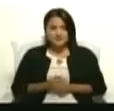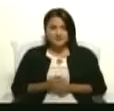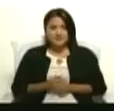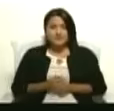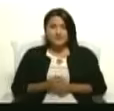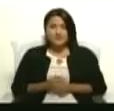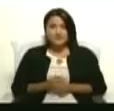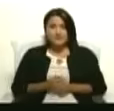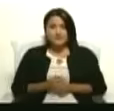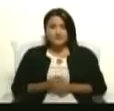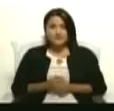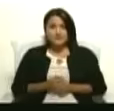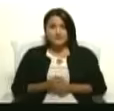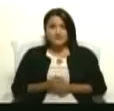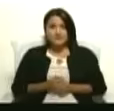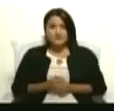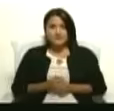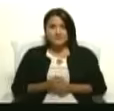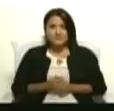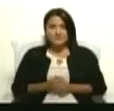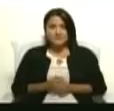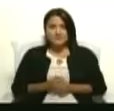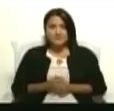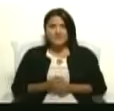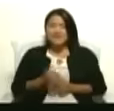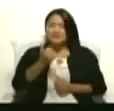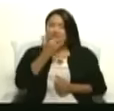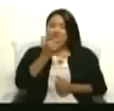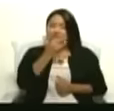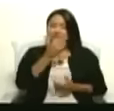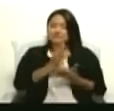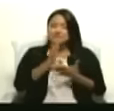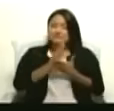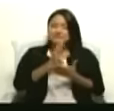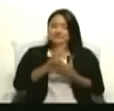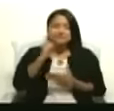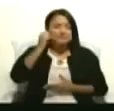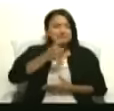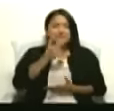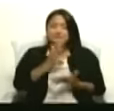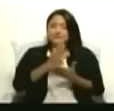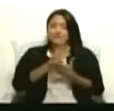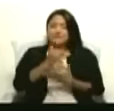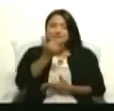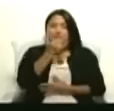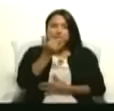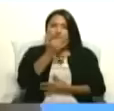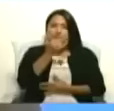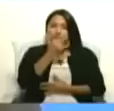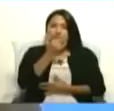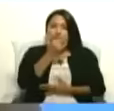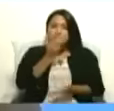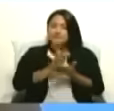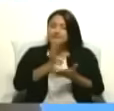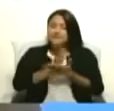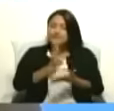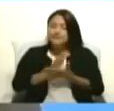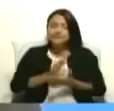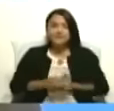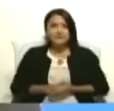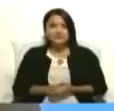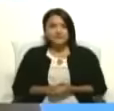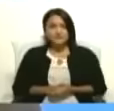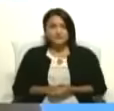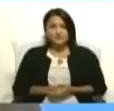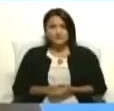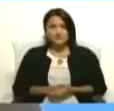accidente este que siempre se equivoca haga lo que haga diga lo que diga Siempre se